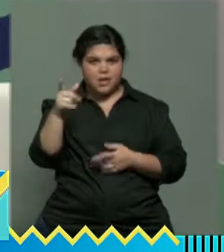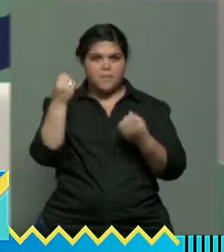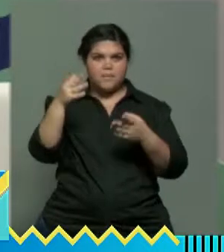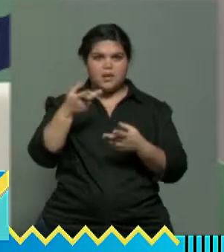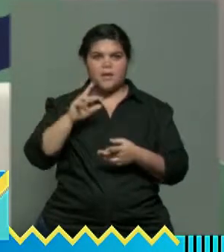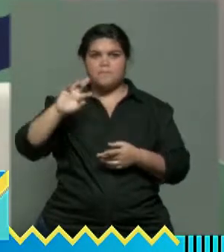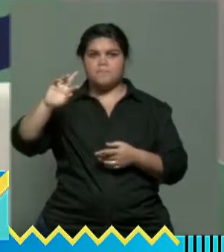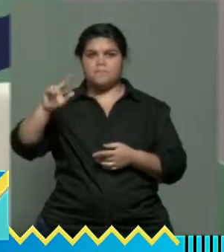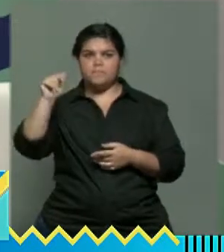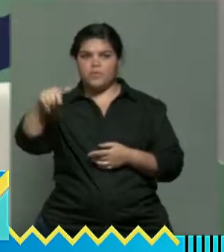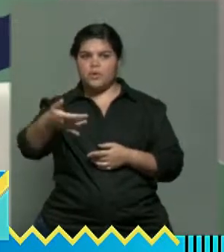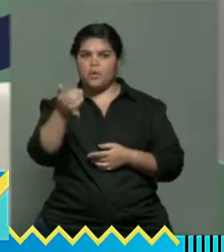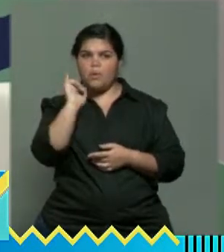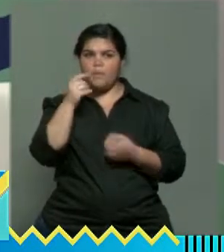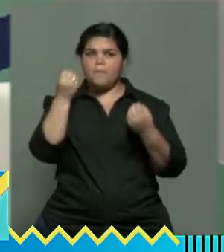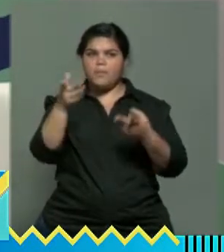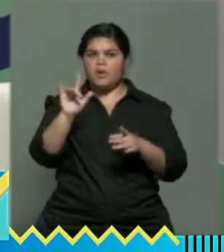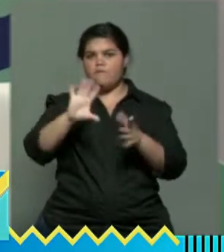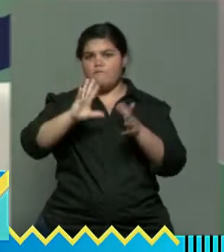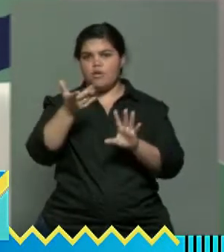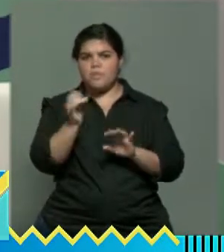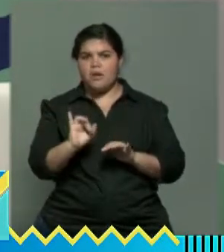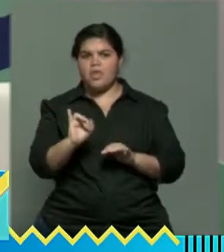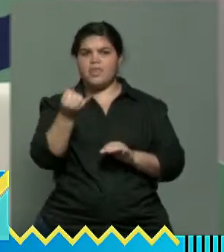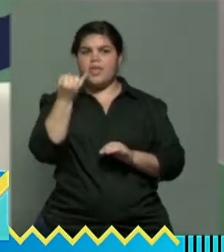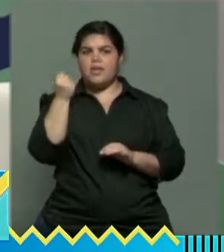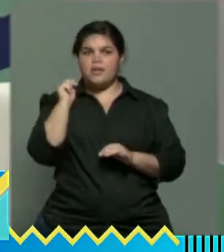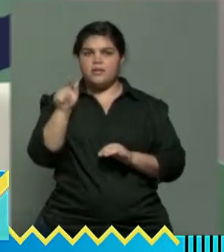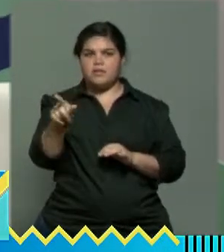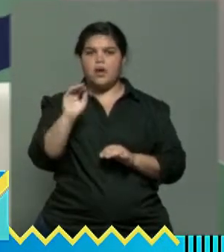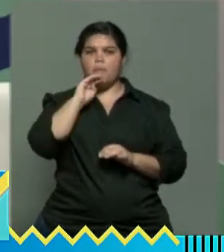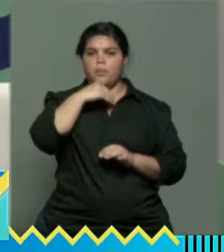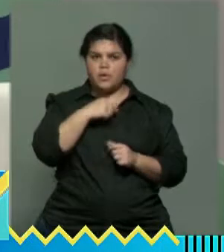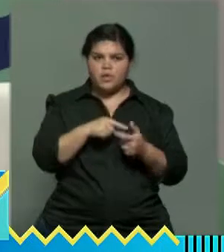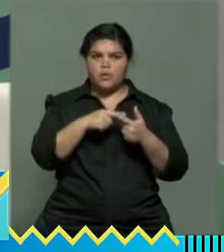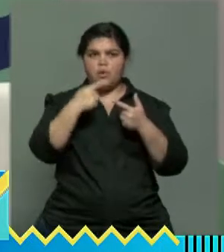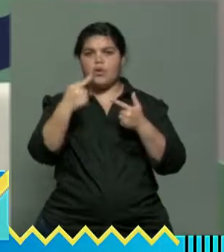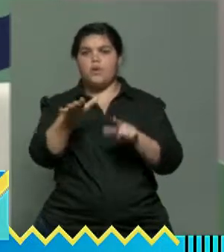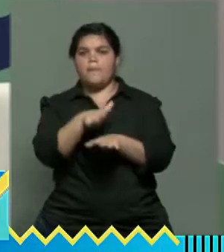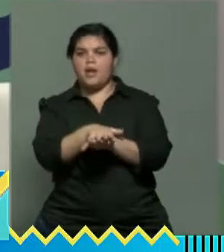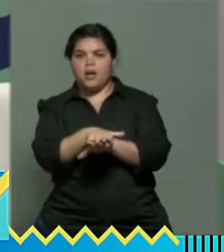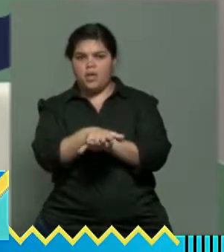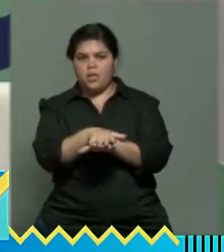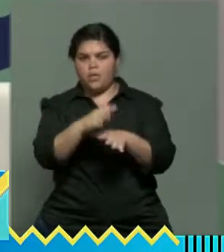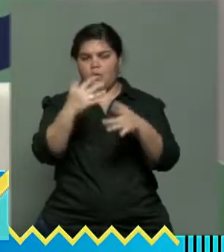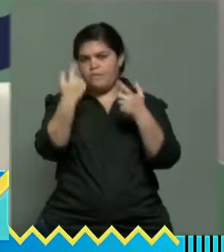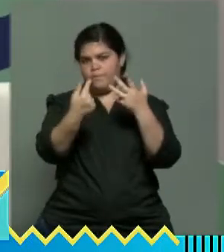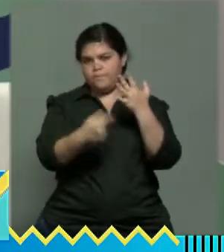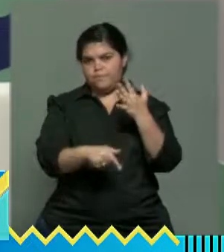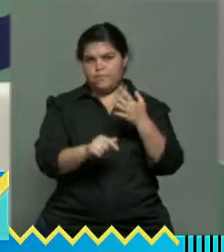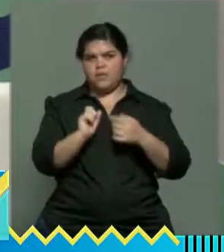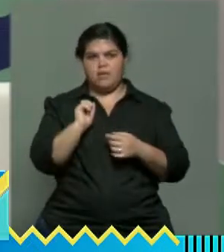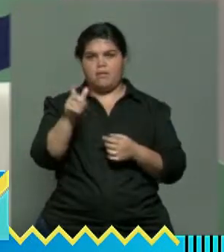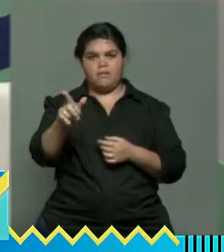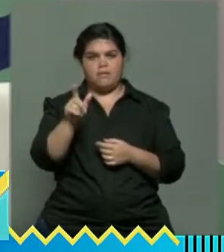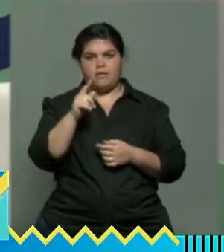los norteamericanos? Y es justamente por la dieta, que no es solamente vino, es aceite de oliva, es pescado, o sea, es la dieta un poco mediterránea que tenemos